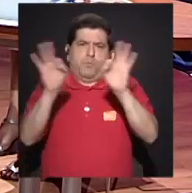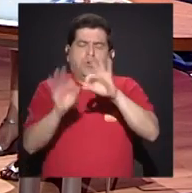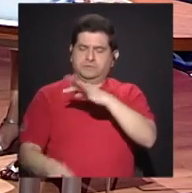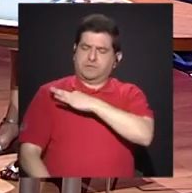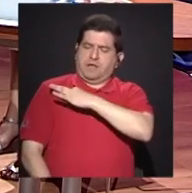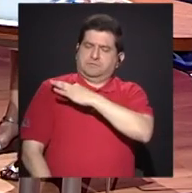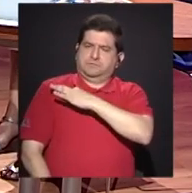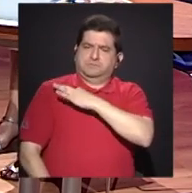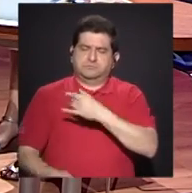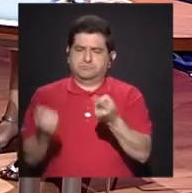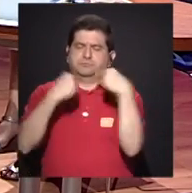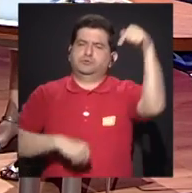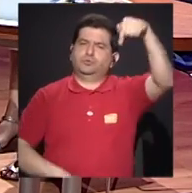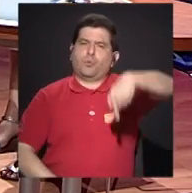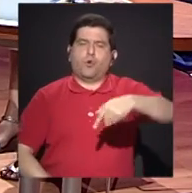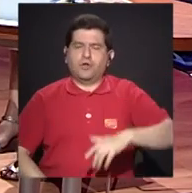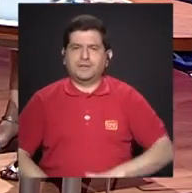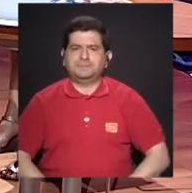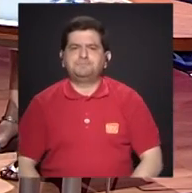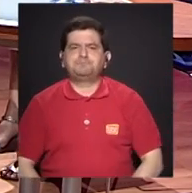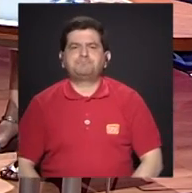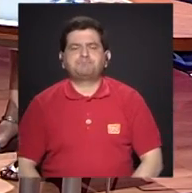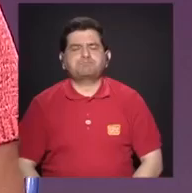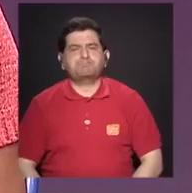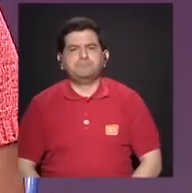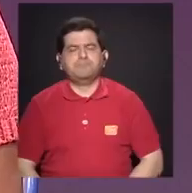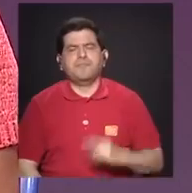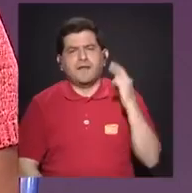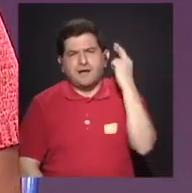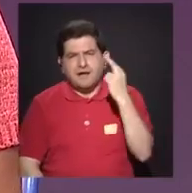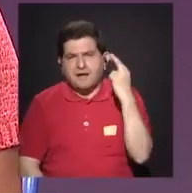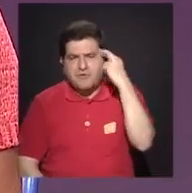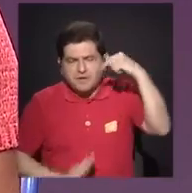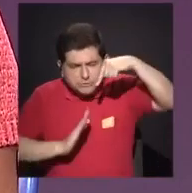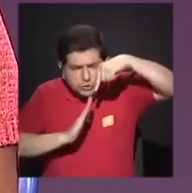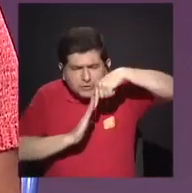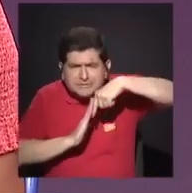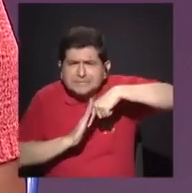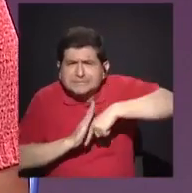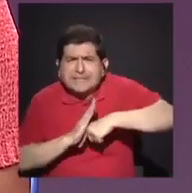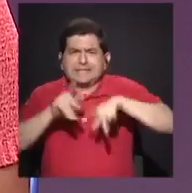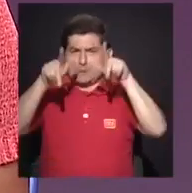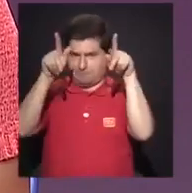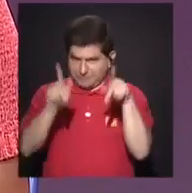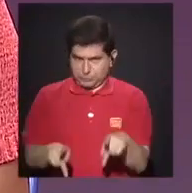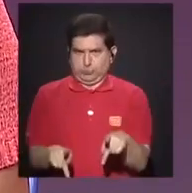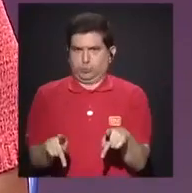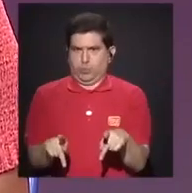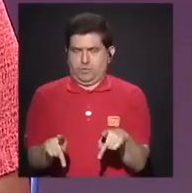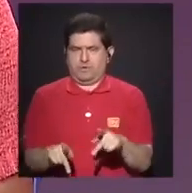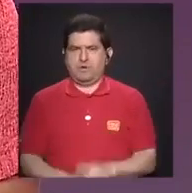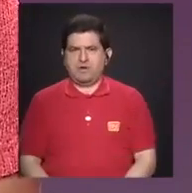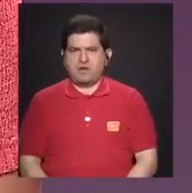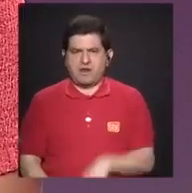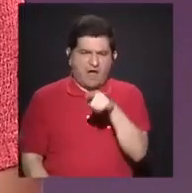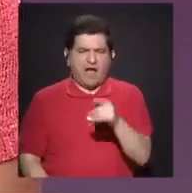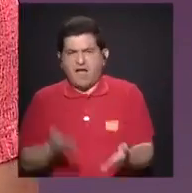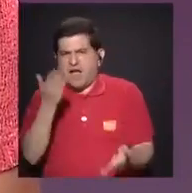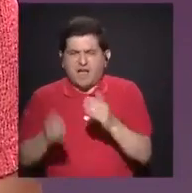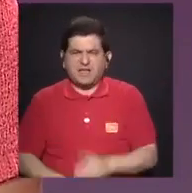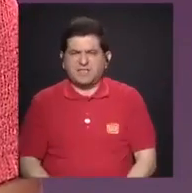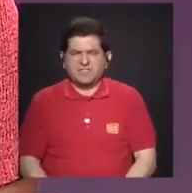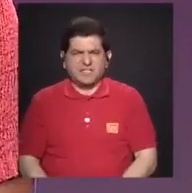tenemos hoy. ¿Cuál es la motivación de fondo para que una persona se obsesione,